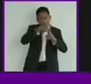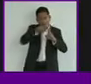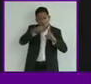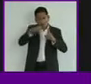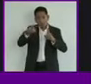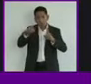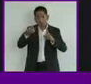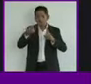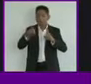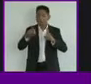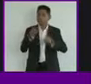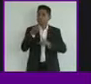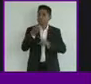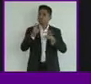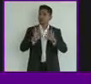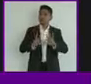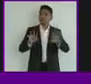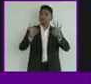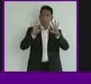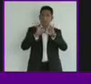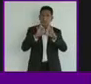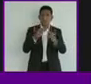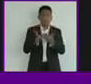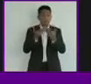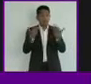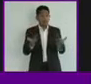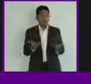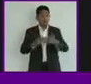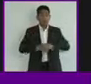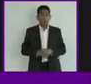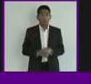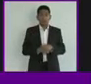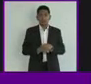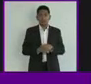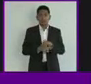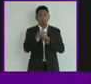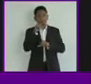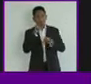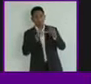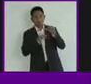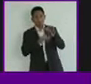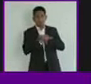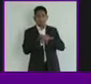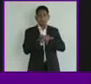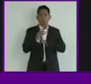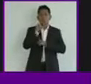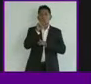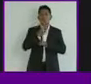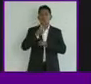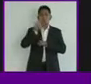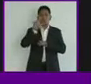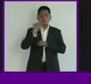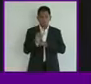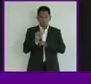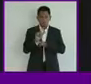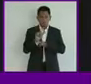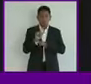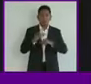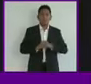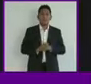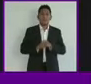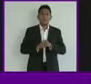dices. En ese sentido, estaría cediendo yo, después de Irving, el uso de la voz a mi querida Sua Alondra Varela de la Escuela